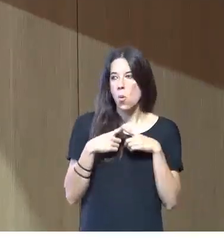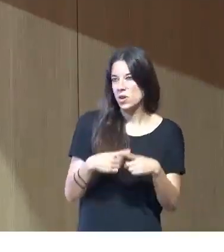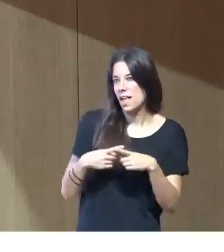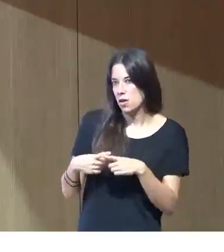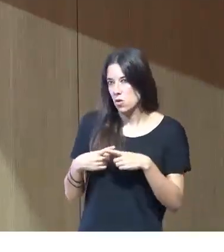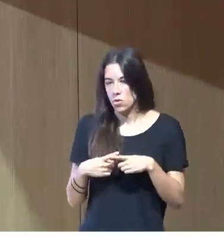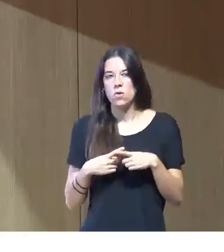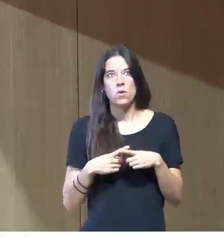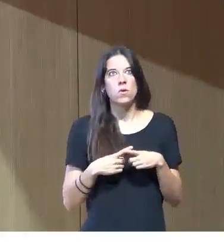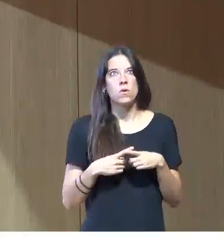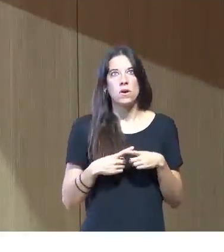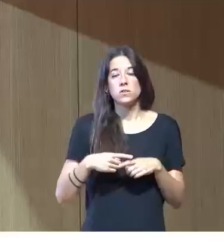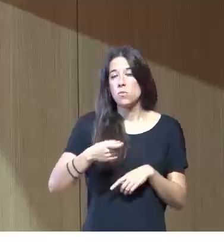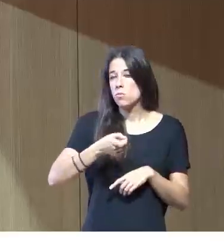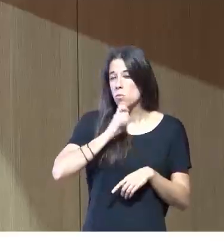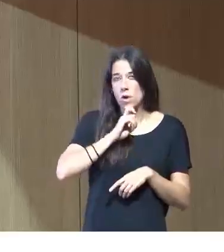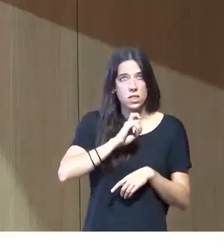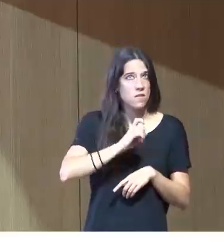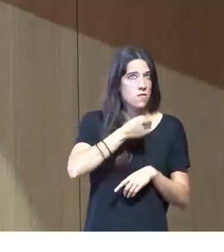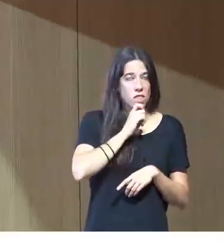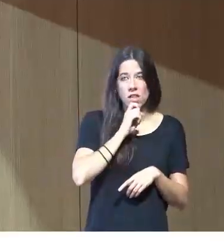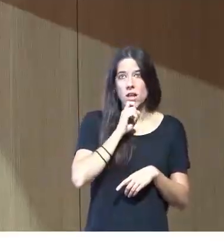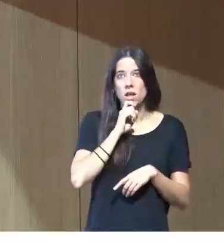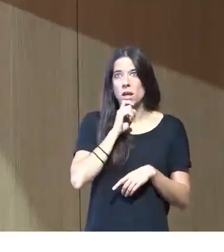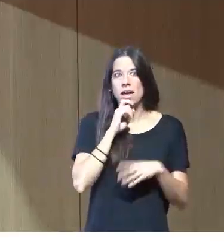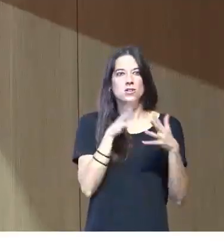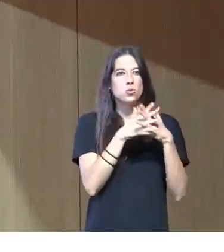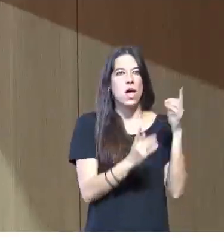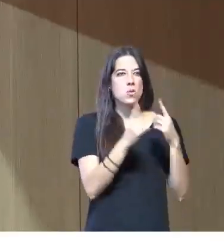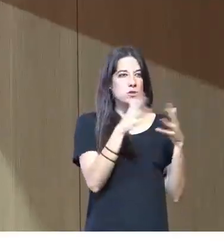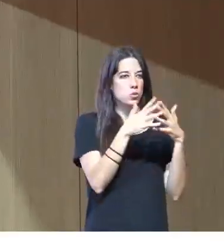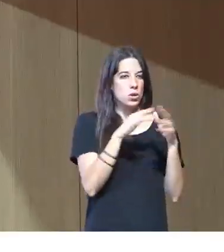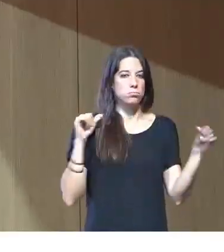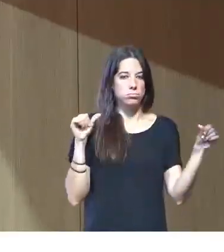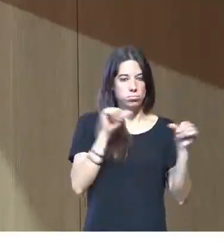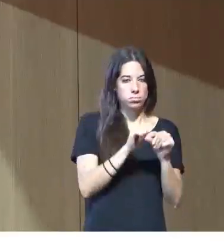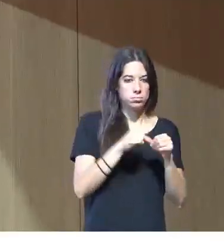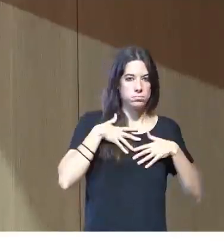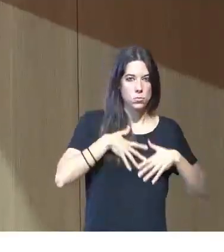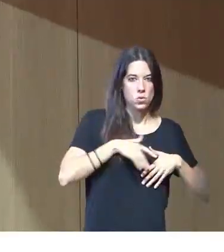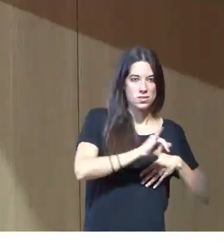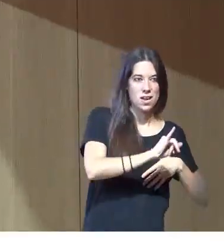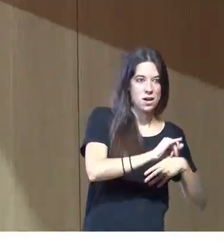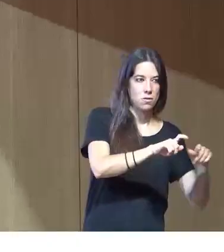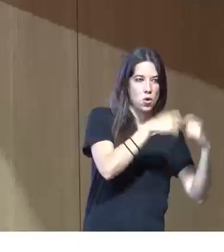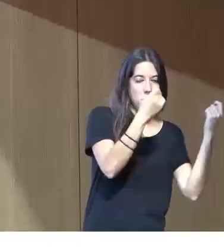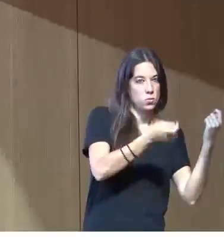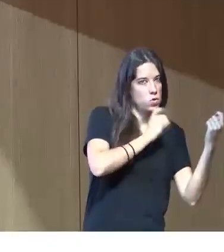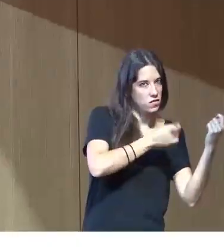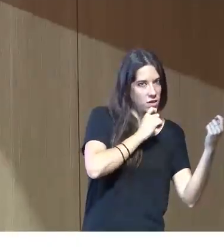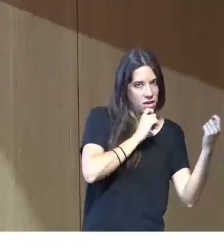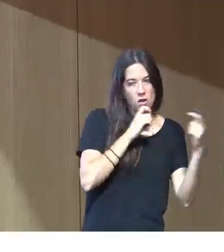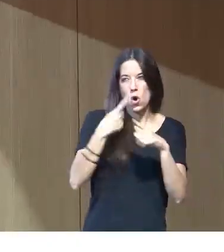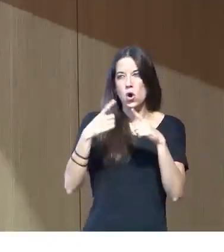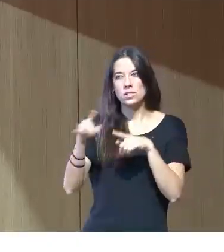difícil romper con determinadas estructuras con determinados determinismos sociales Si no empezamos